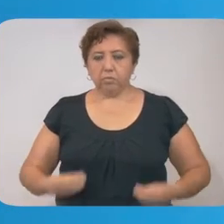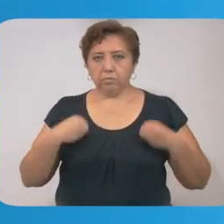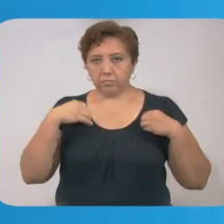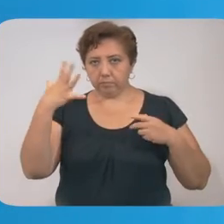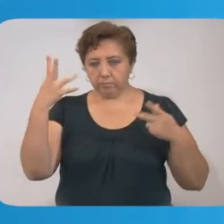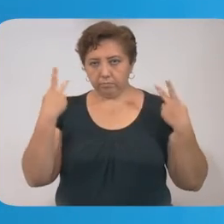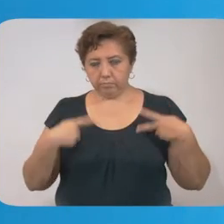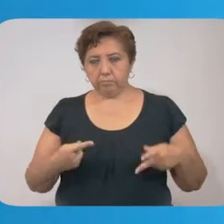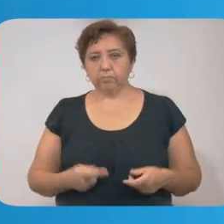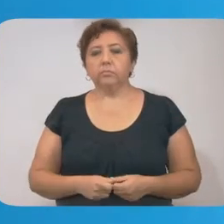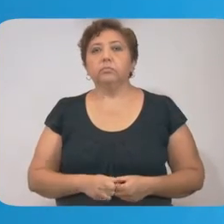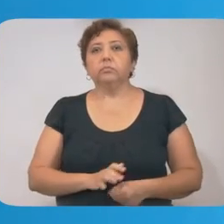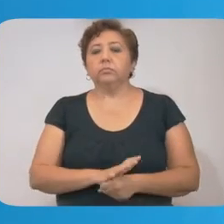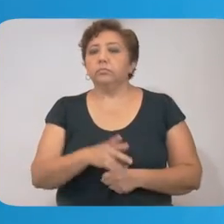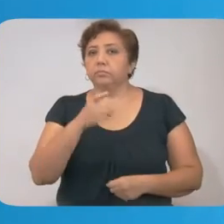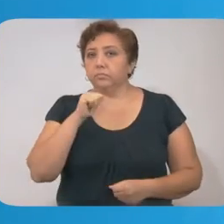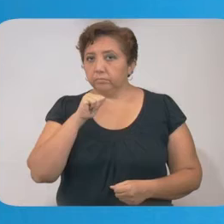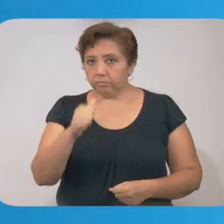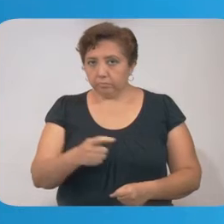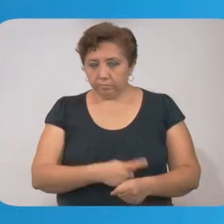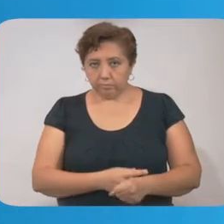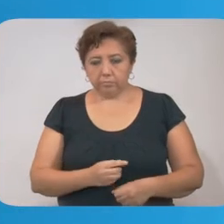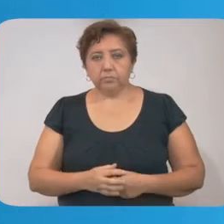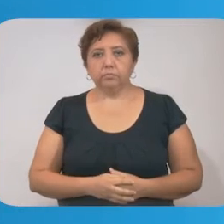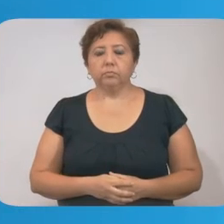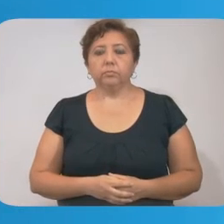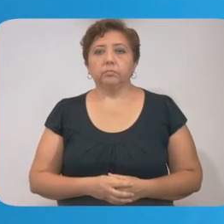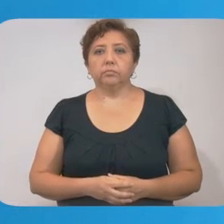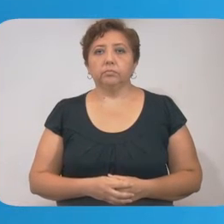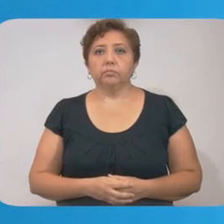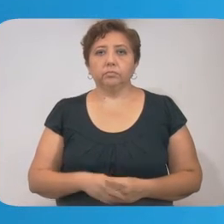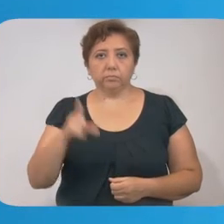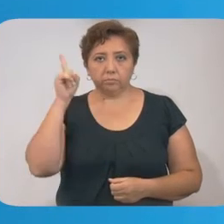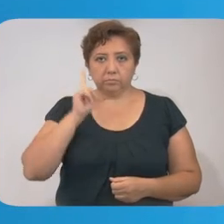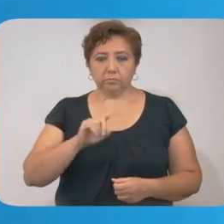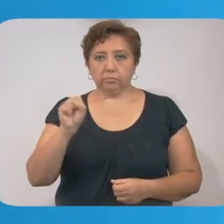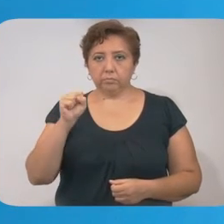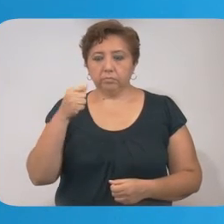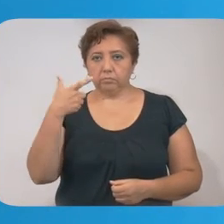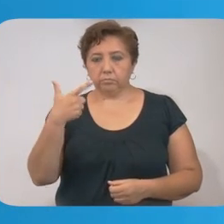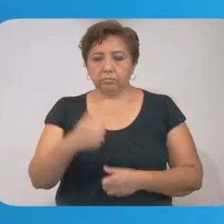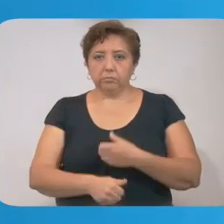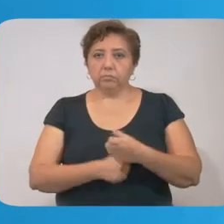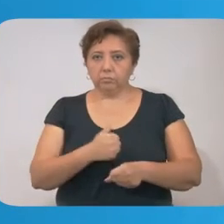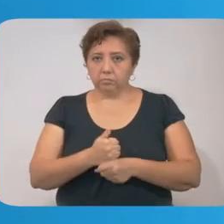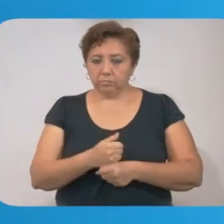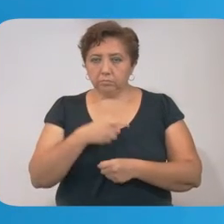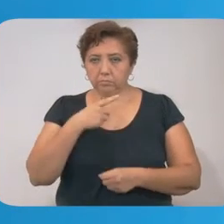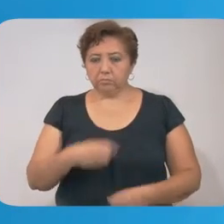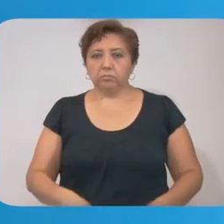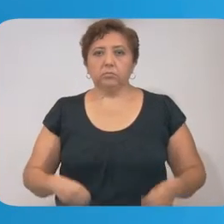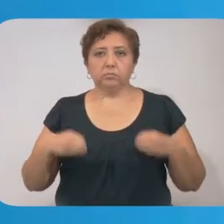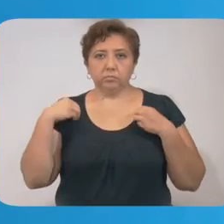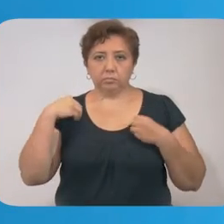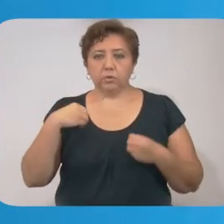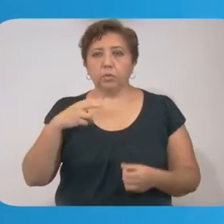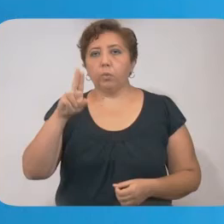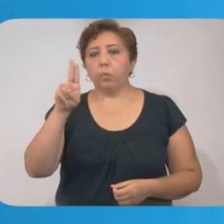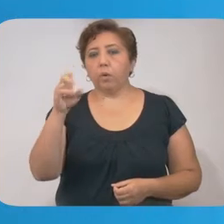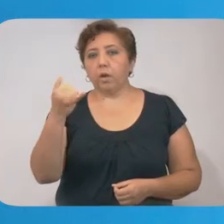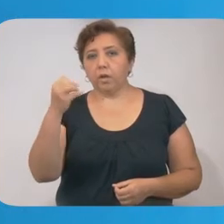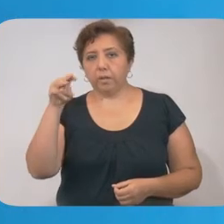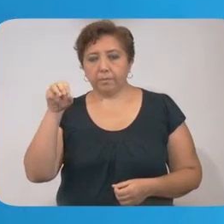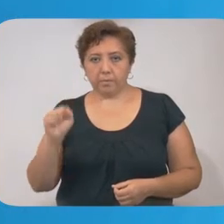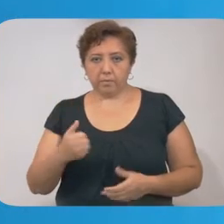cuales se reportan asintomáticos. Mujer de 67 años de edad, originaria y residente de Guaymas, con antecedentes de obesidad